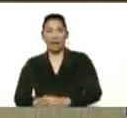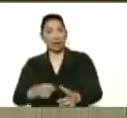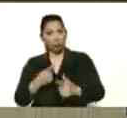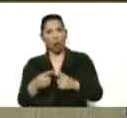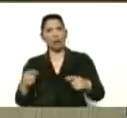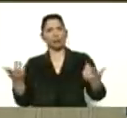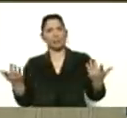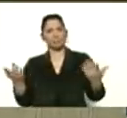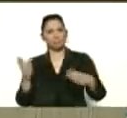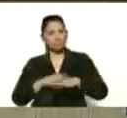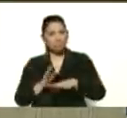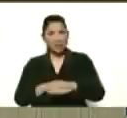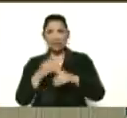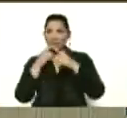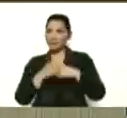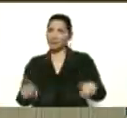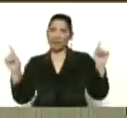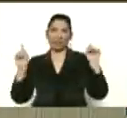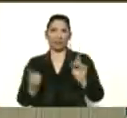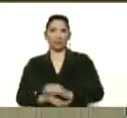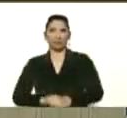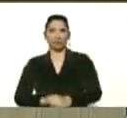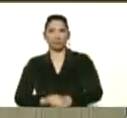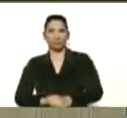exactamente lo contrario.